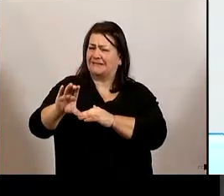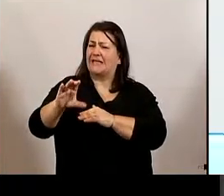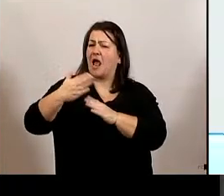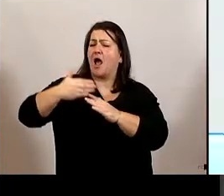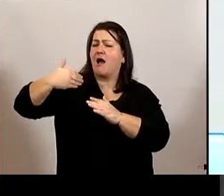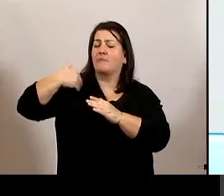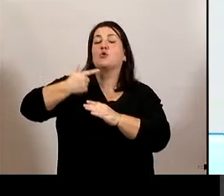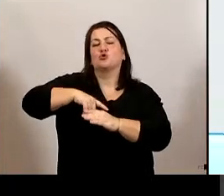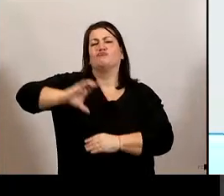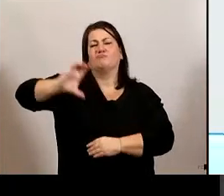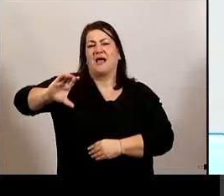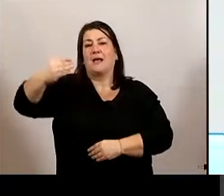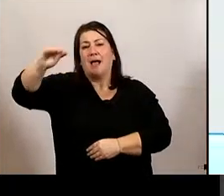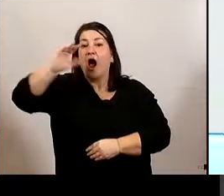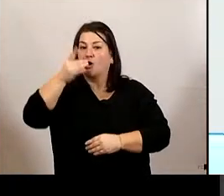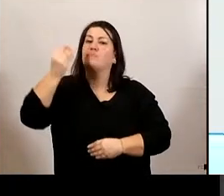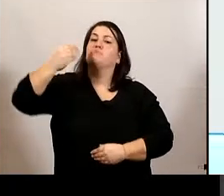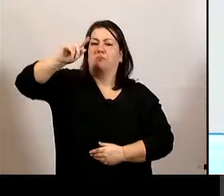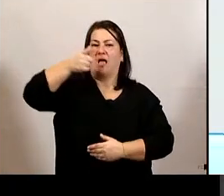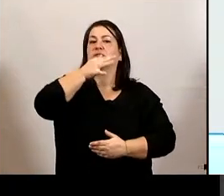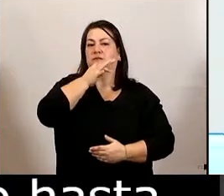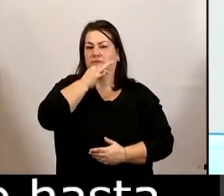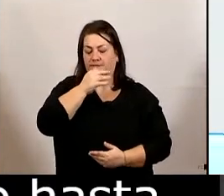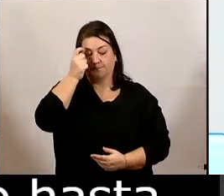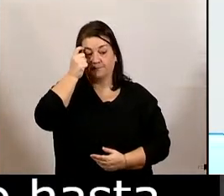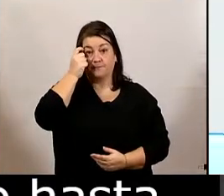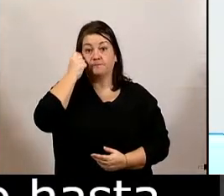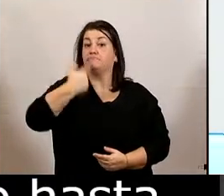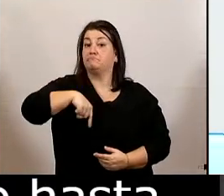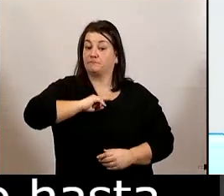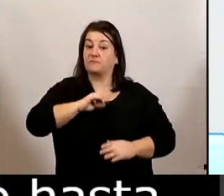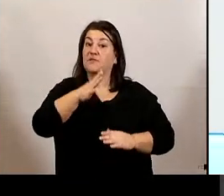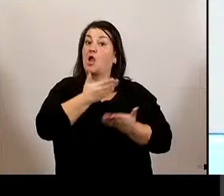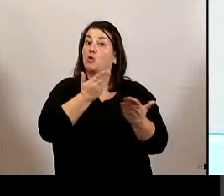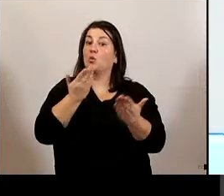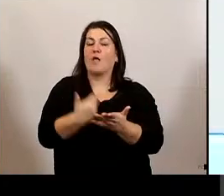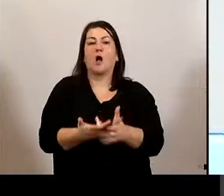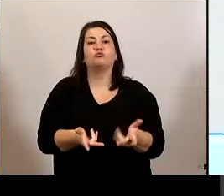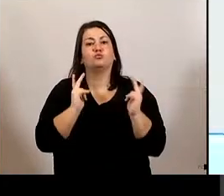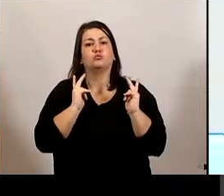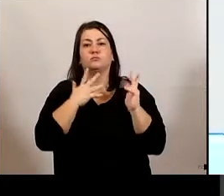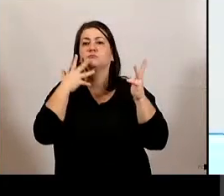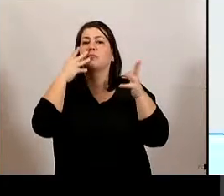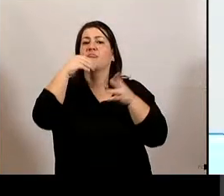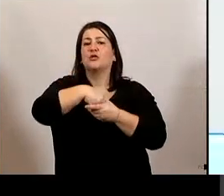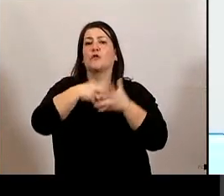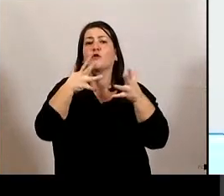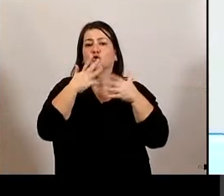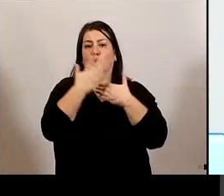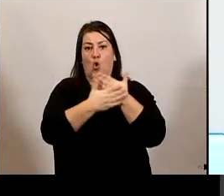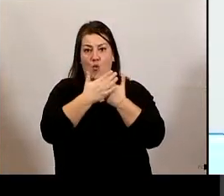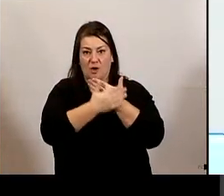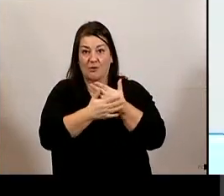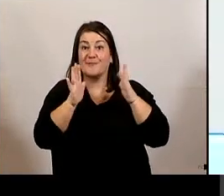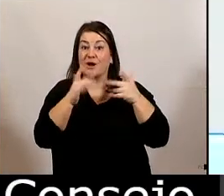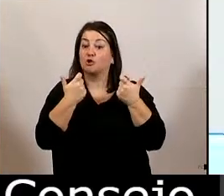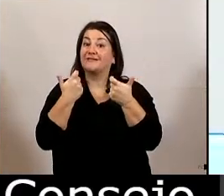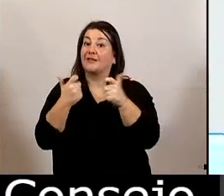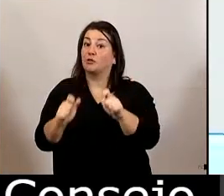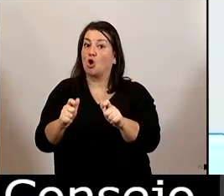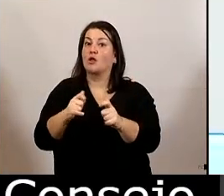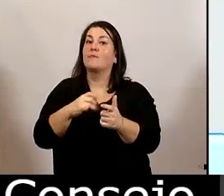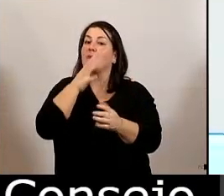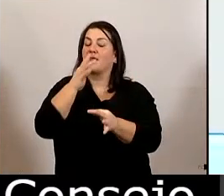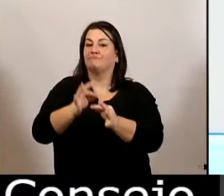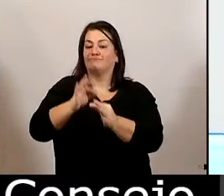presupuestando hasta entonces. Seguimos ahora hablando de ayudas autorizadas por el Consejo de Gobierno, pero para el sector